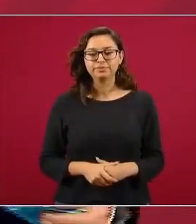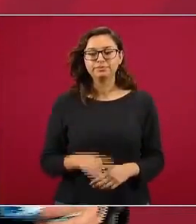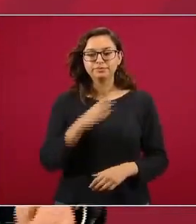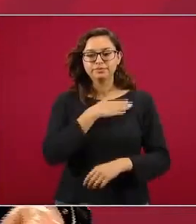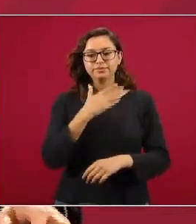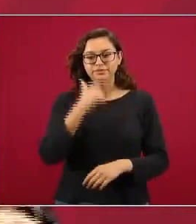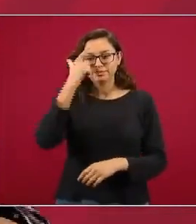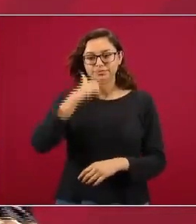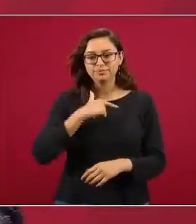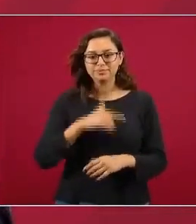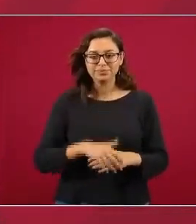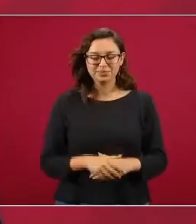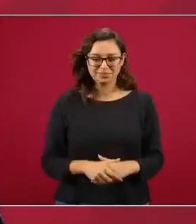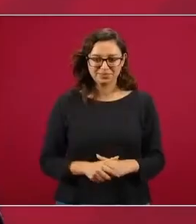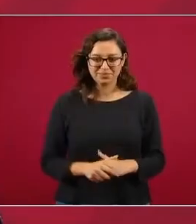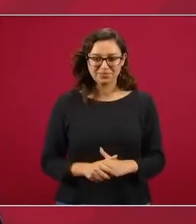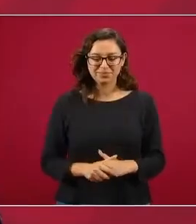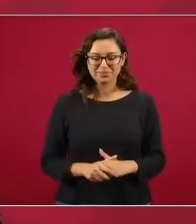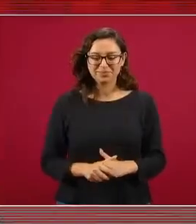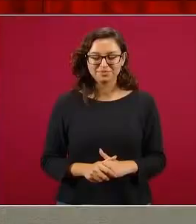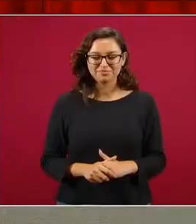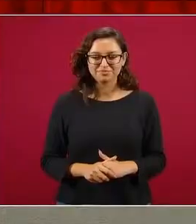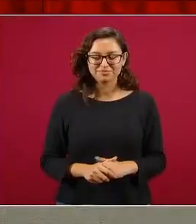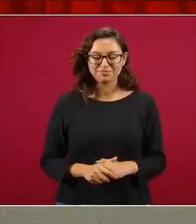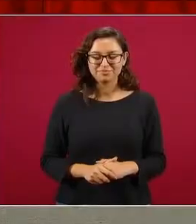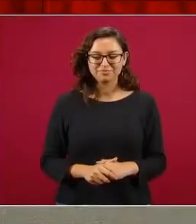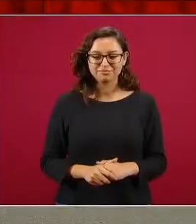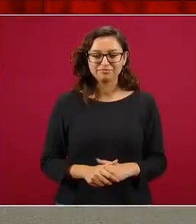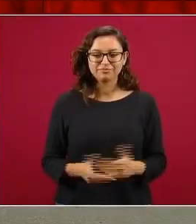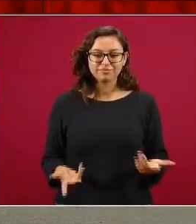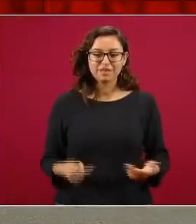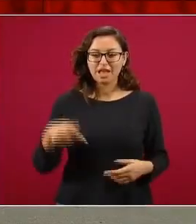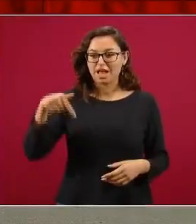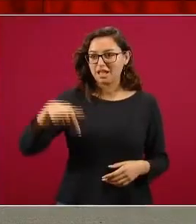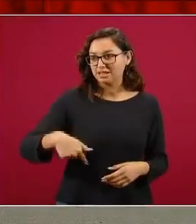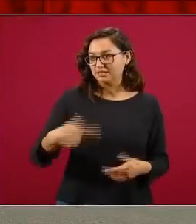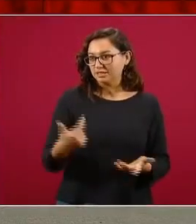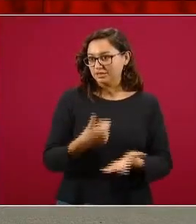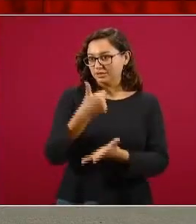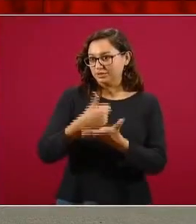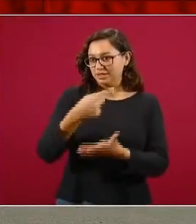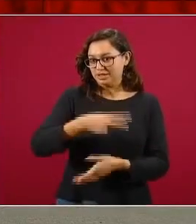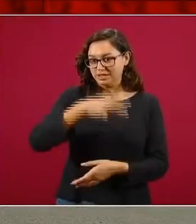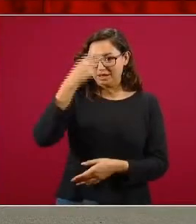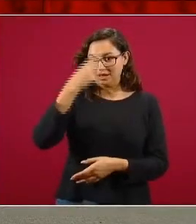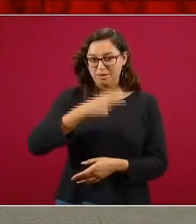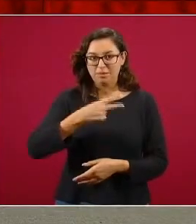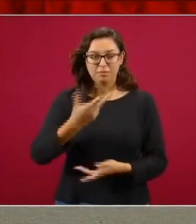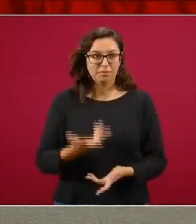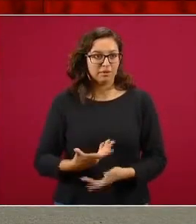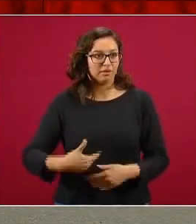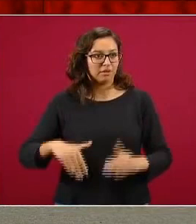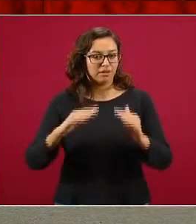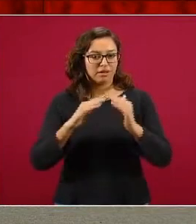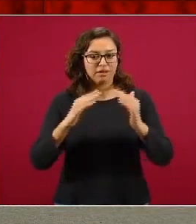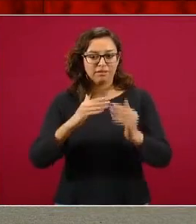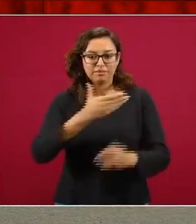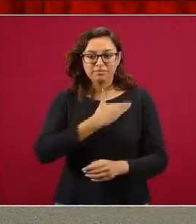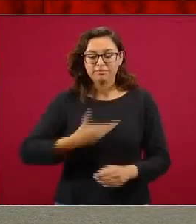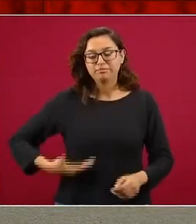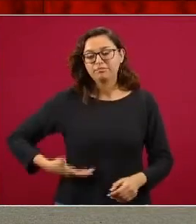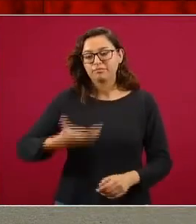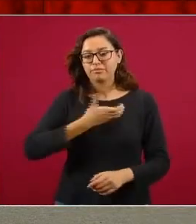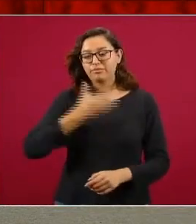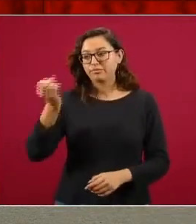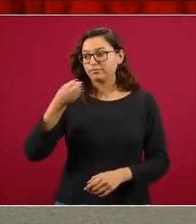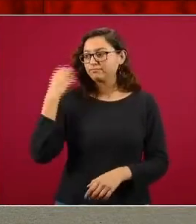buenas noches. Vamos a iniciar en el Palacio Nacional de México, donde estamos, en la Ciudad de México. Vamos a iniciar la conferencia de prensa